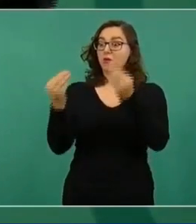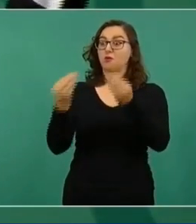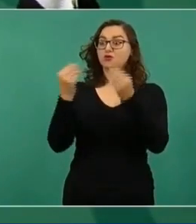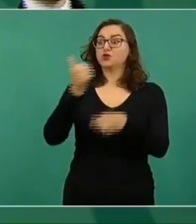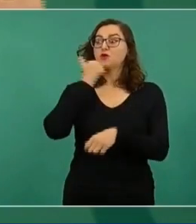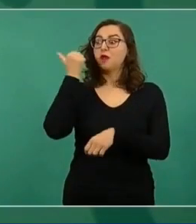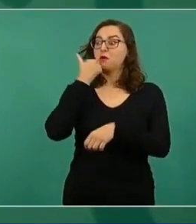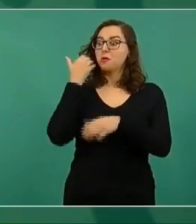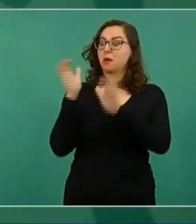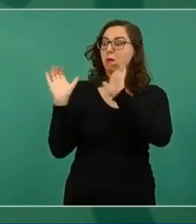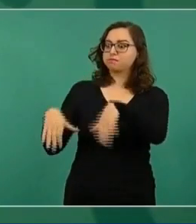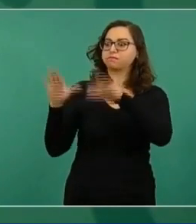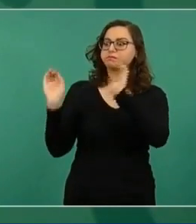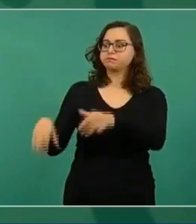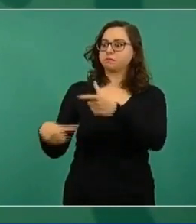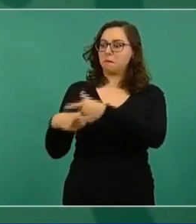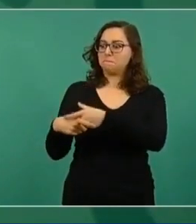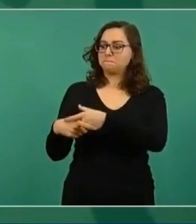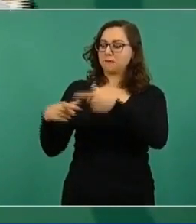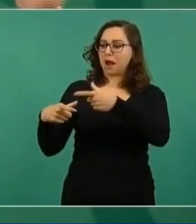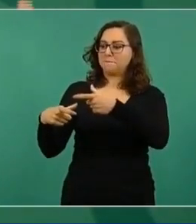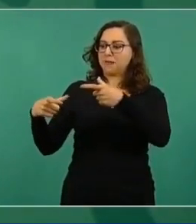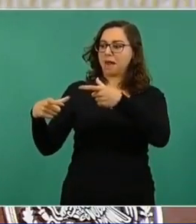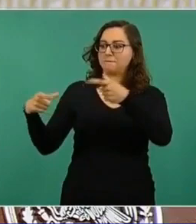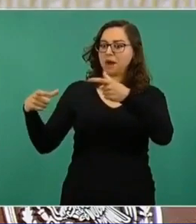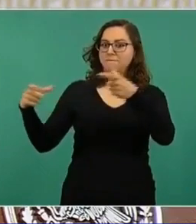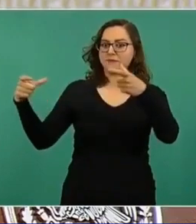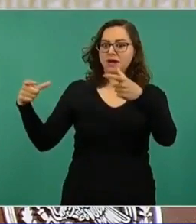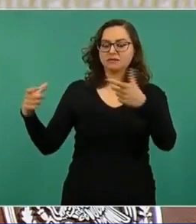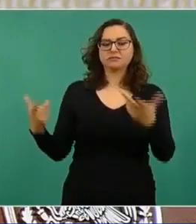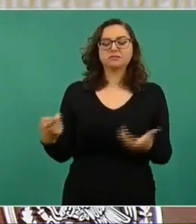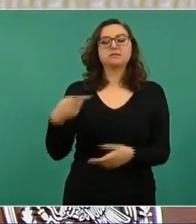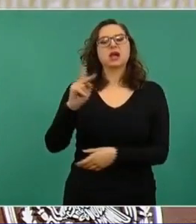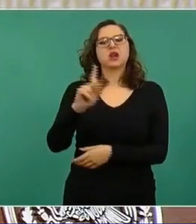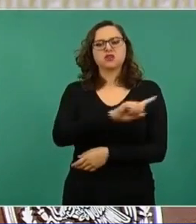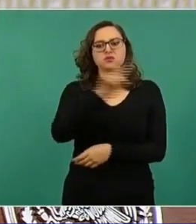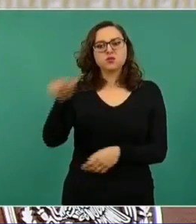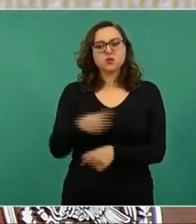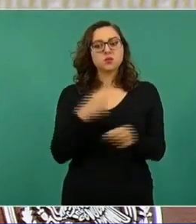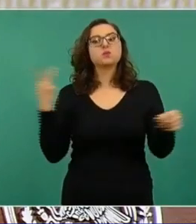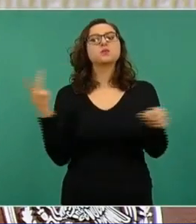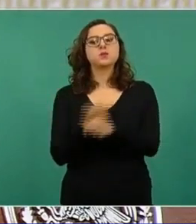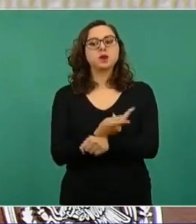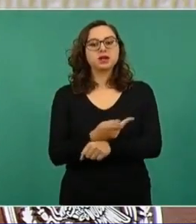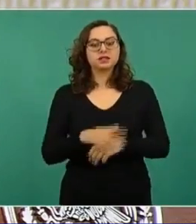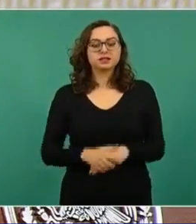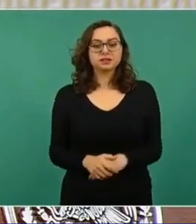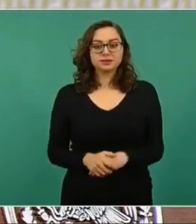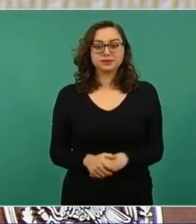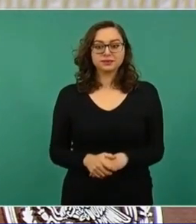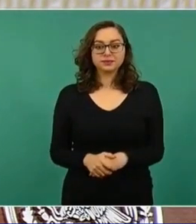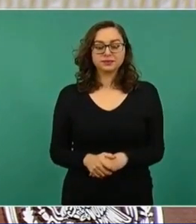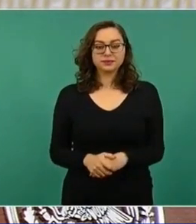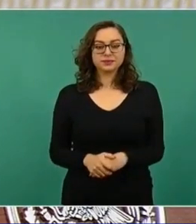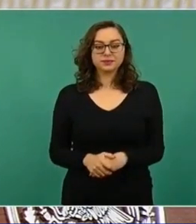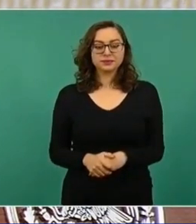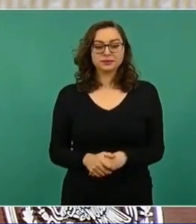un momento en que se estancó. ¿Por qué? Porque ¿cómo va a